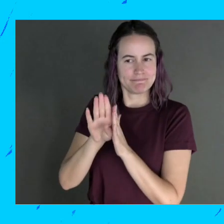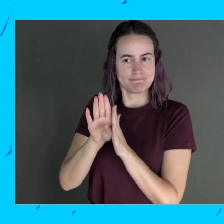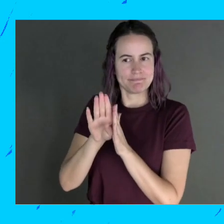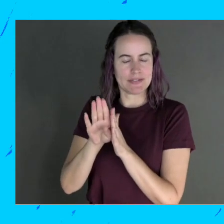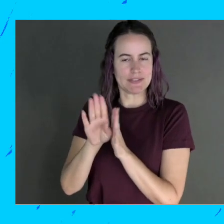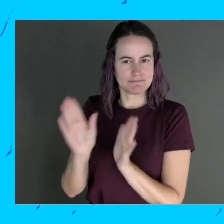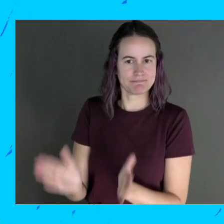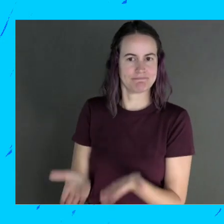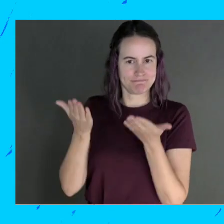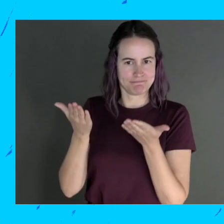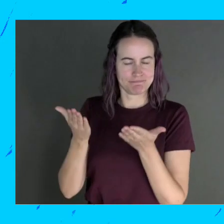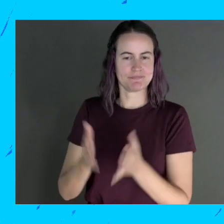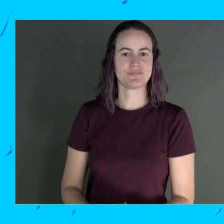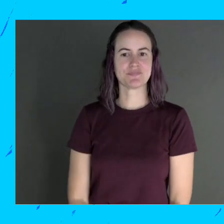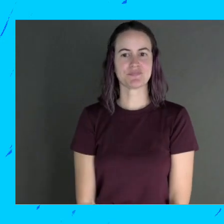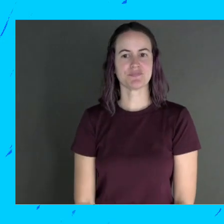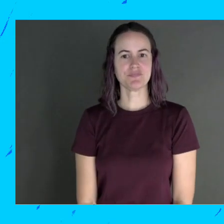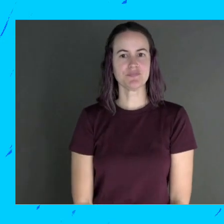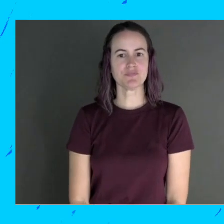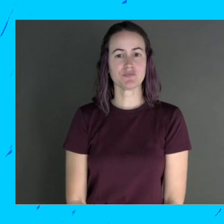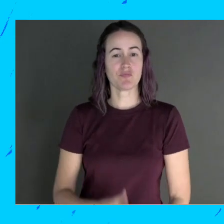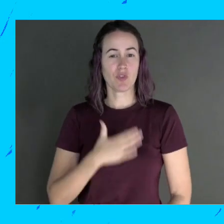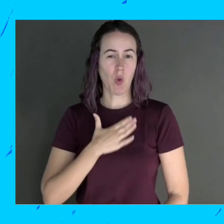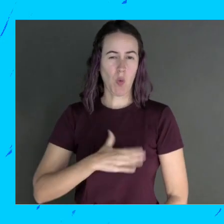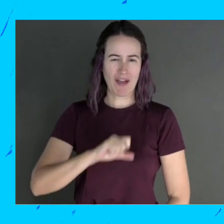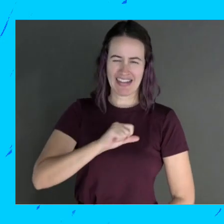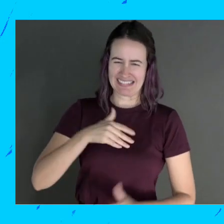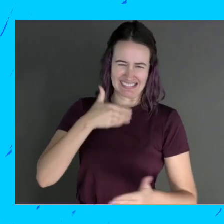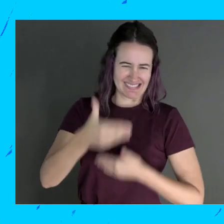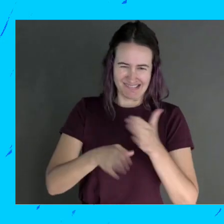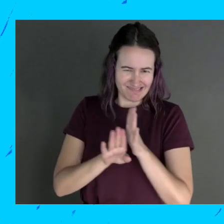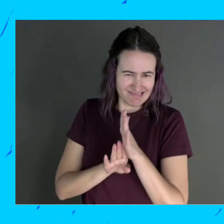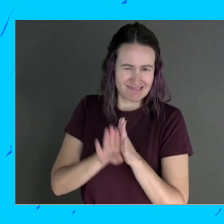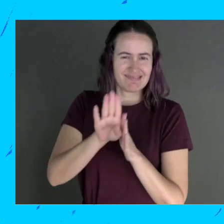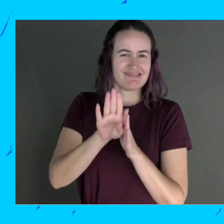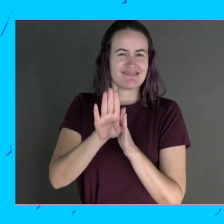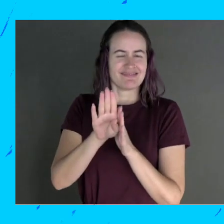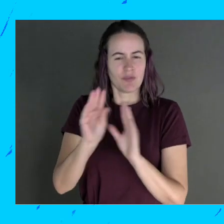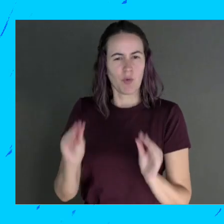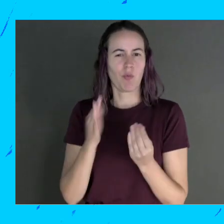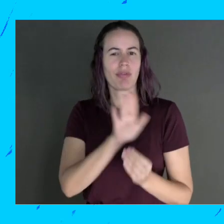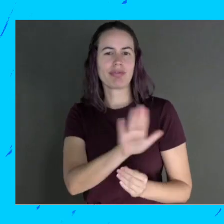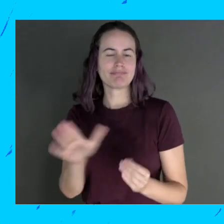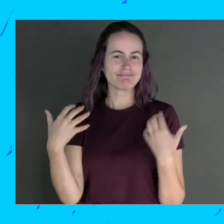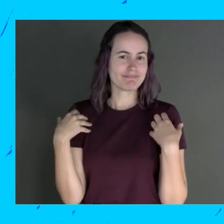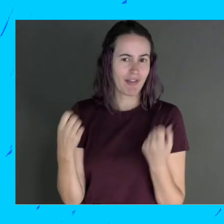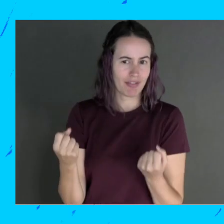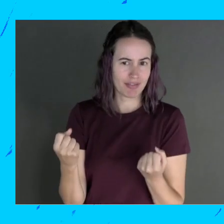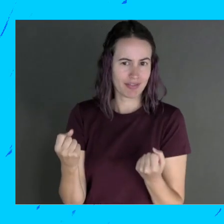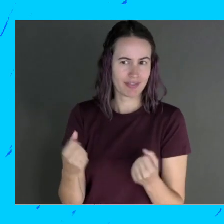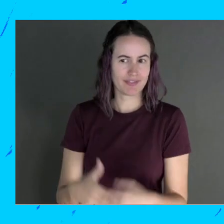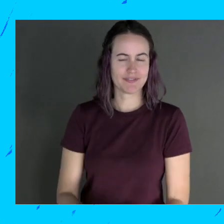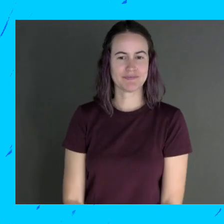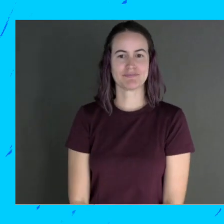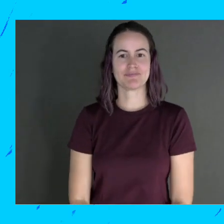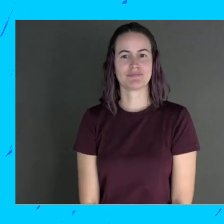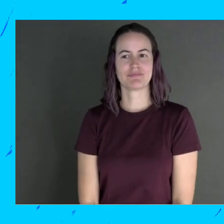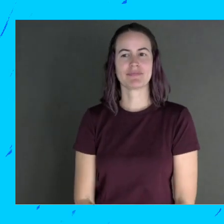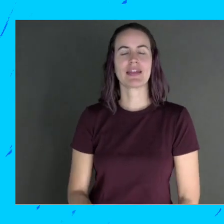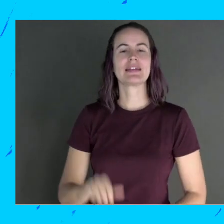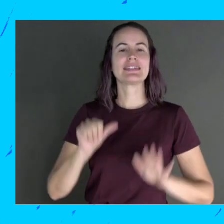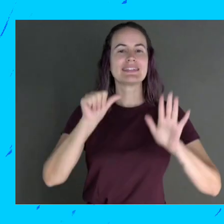Y la idea es operacionalizar para los